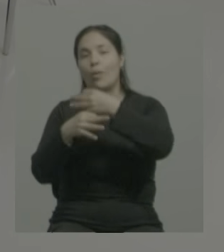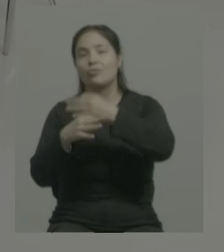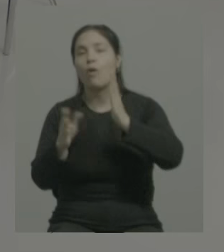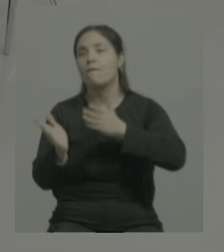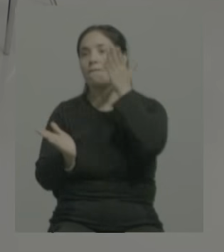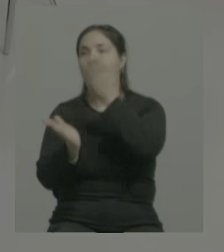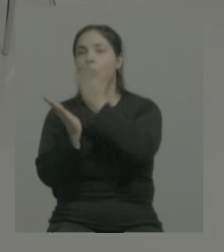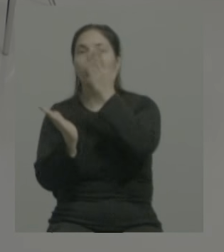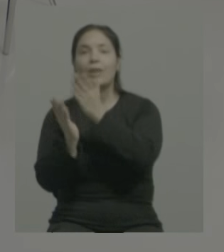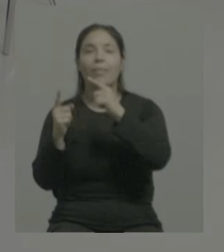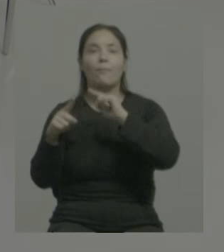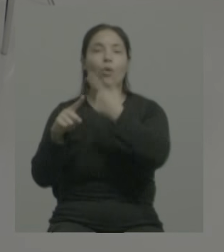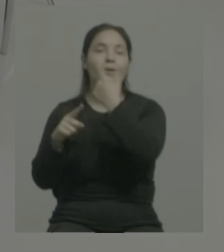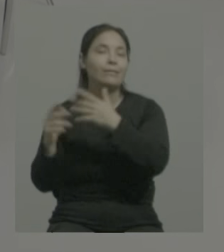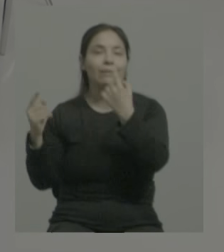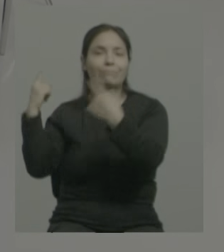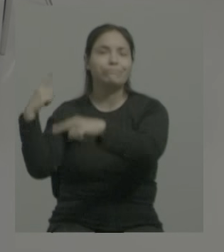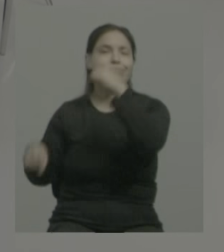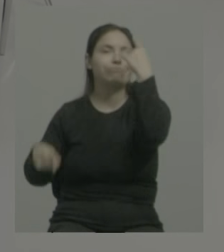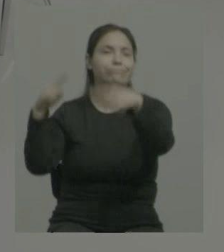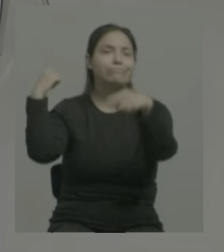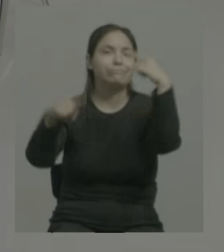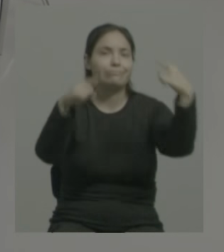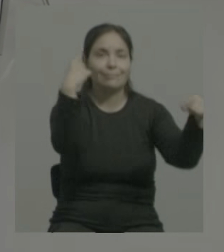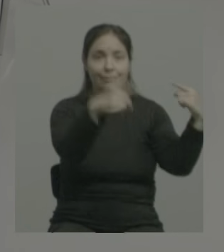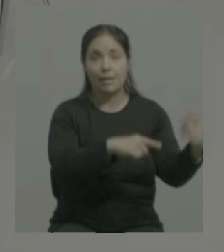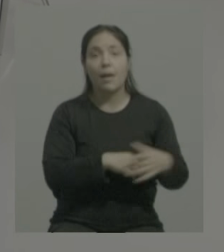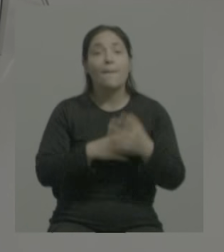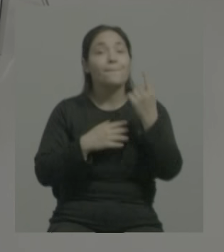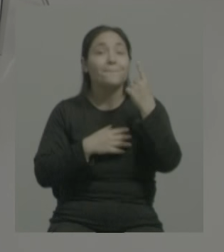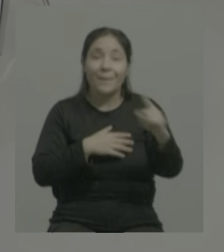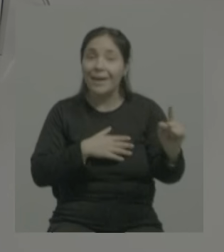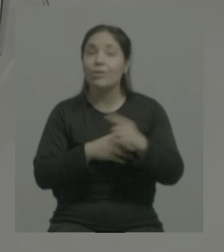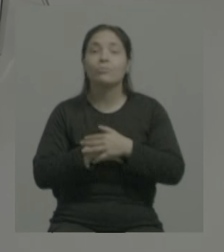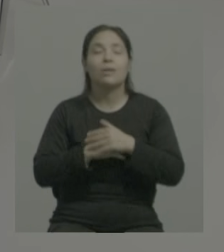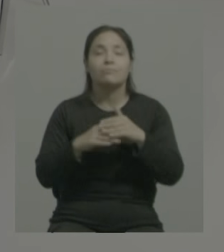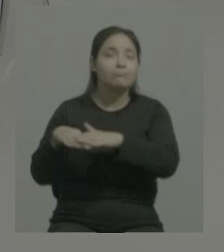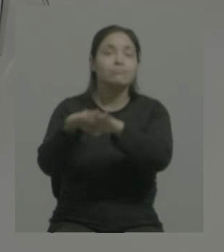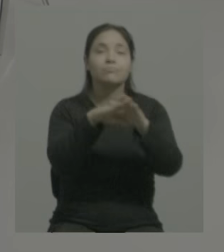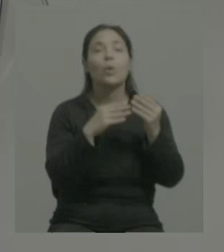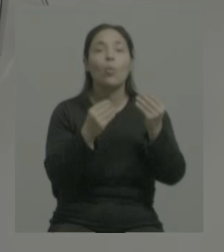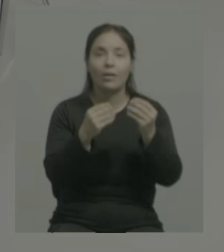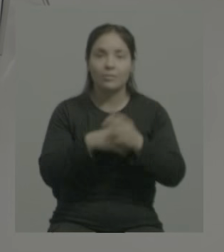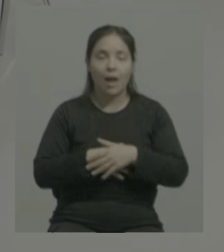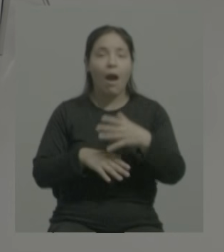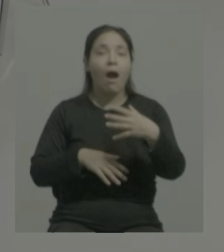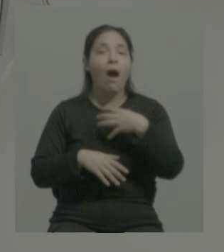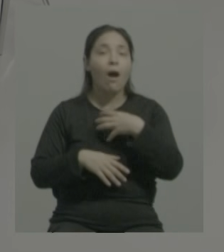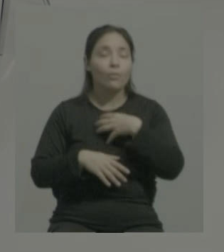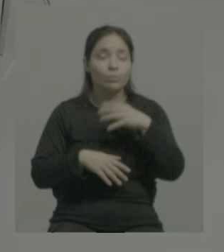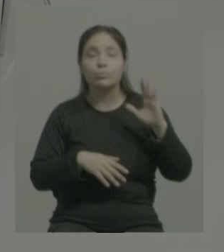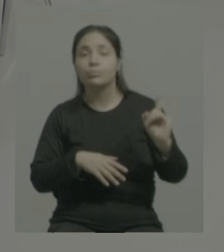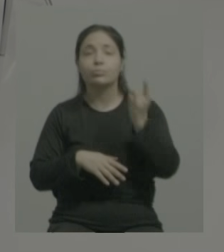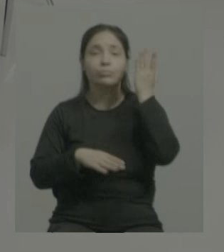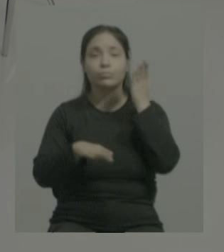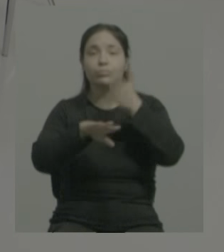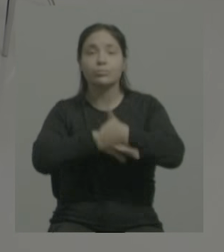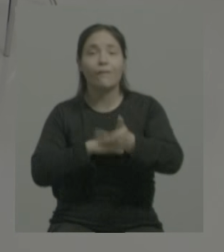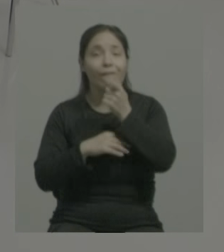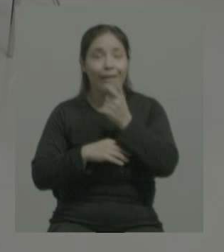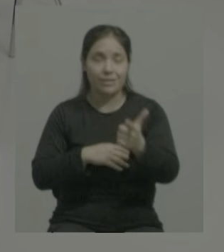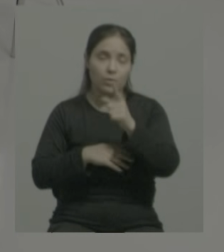es común y transversal a todos los estudiantes es que a nadie le es fácil acceder hoy a la universidad, y creo que la lucha